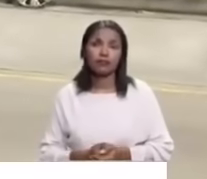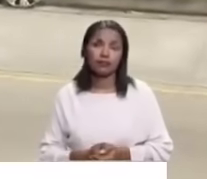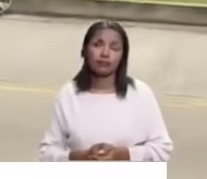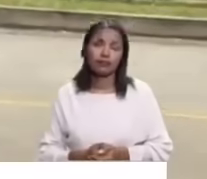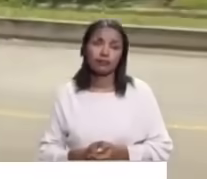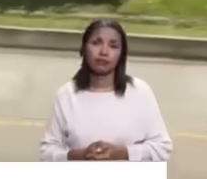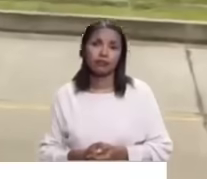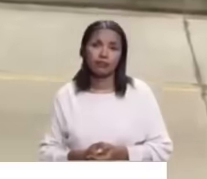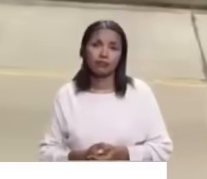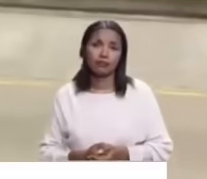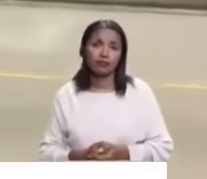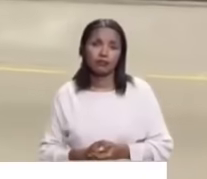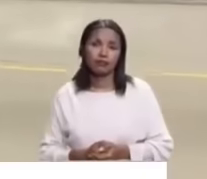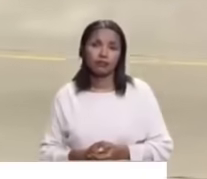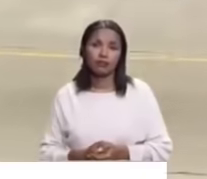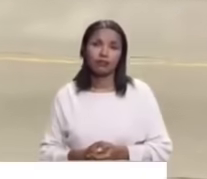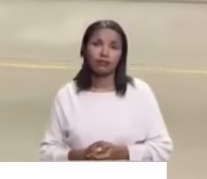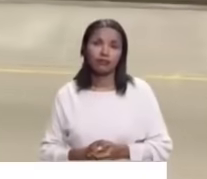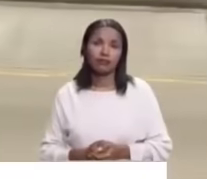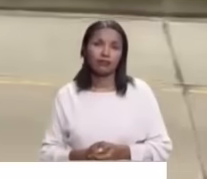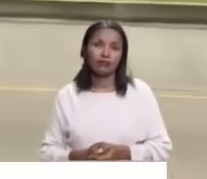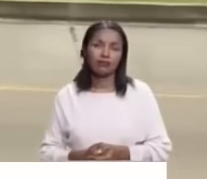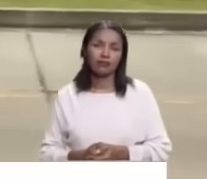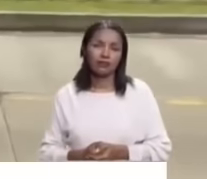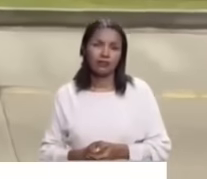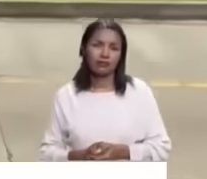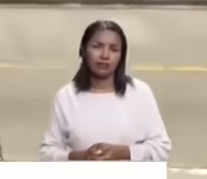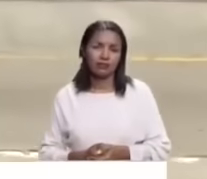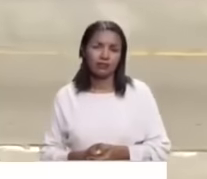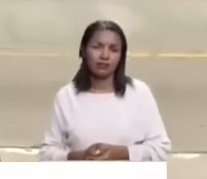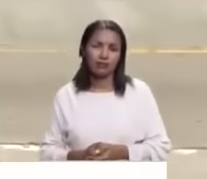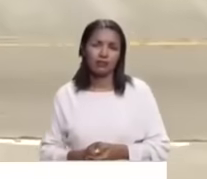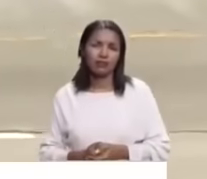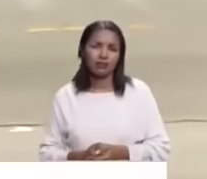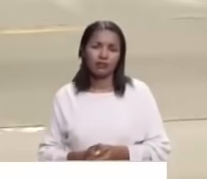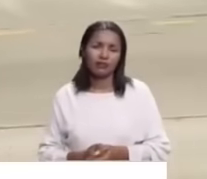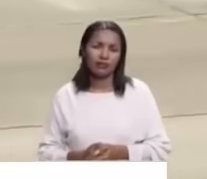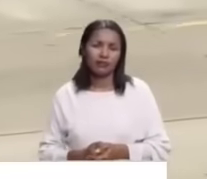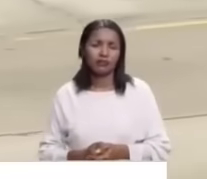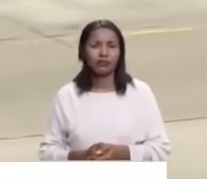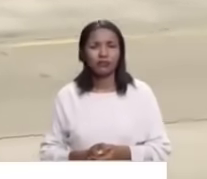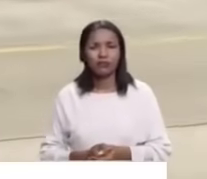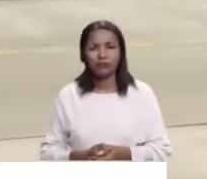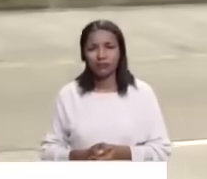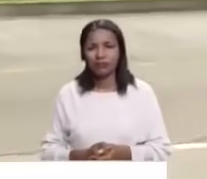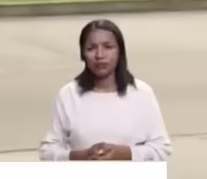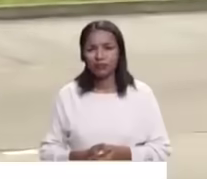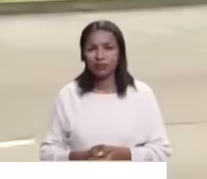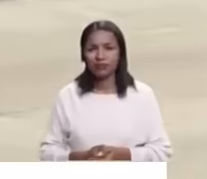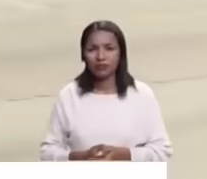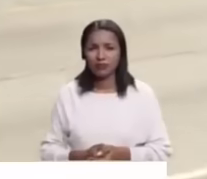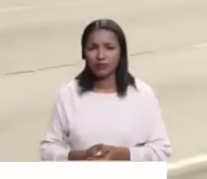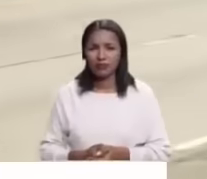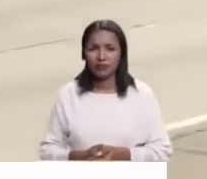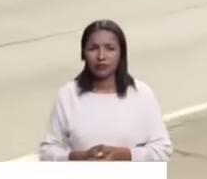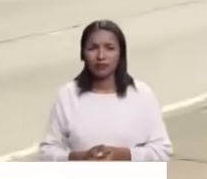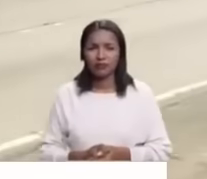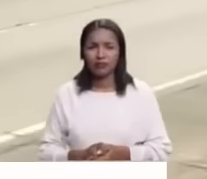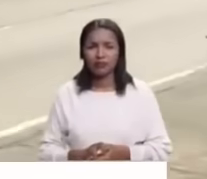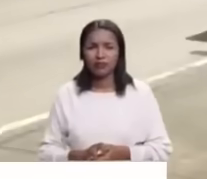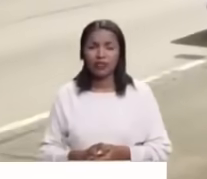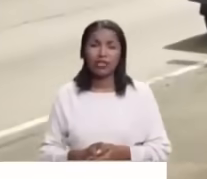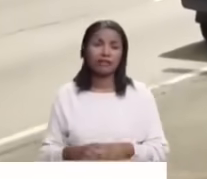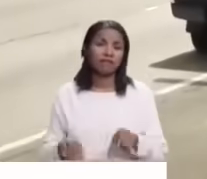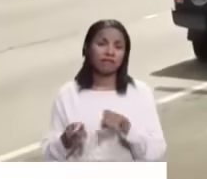o definitivamente es casi nula este tipo de actividades en plena vía, en plena calle,